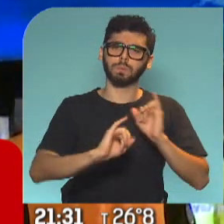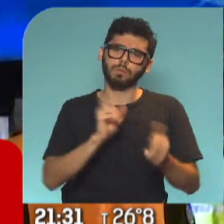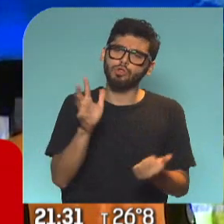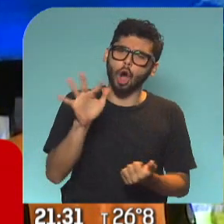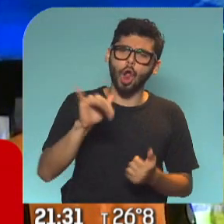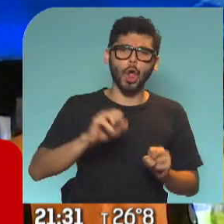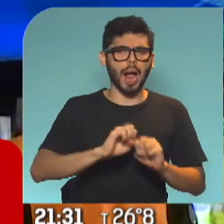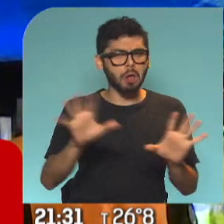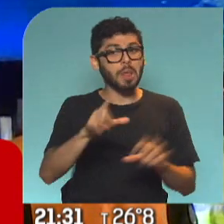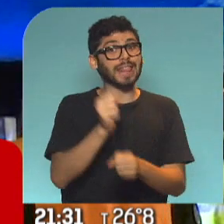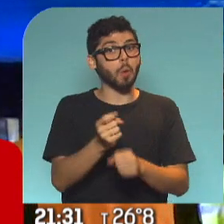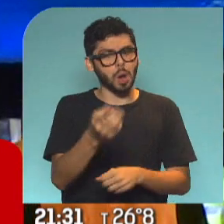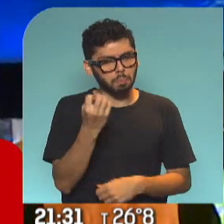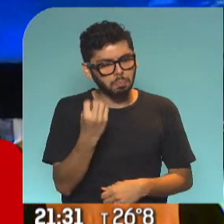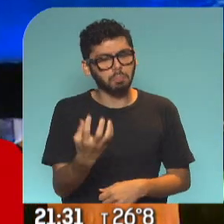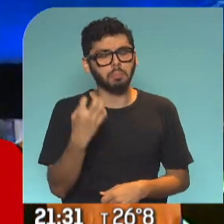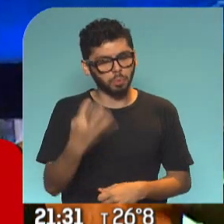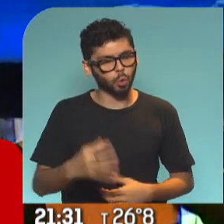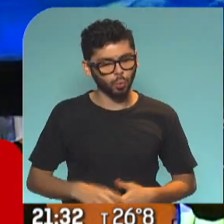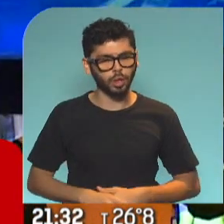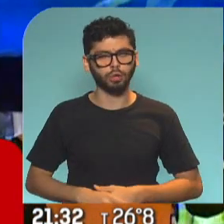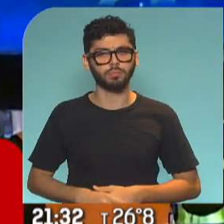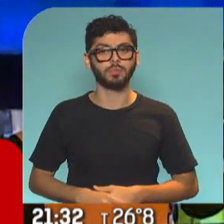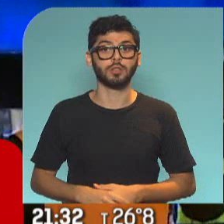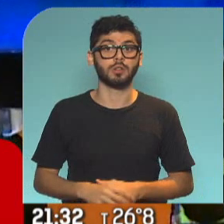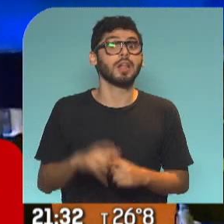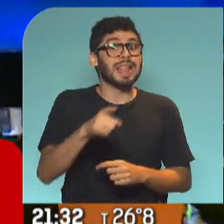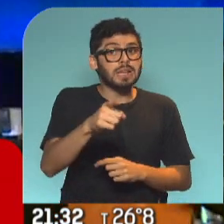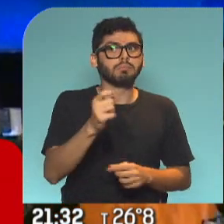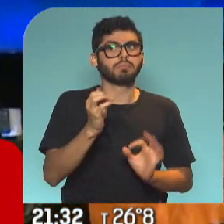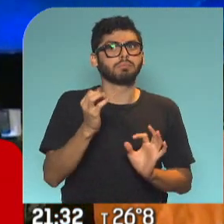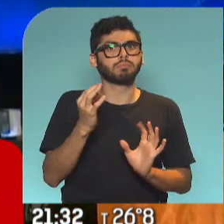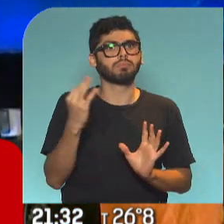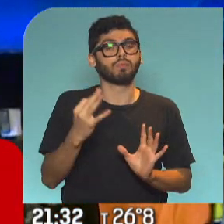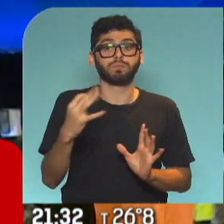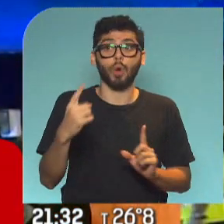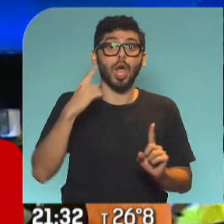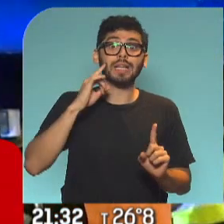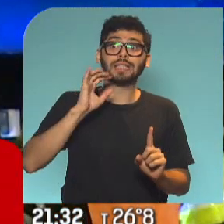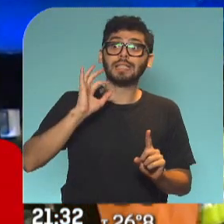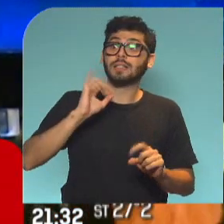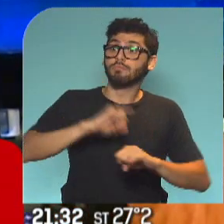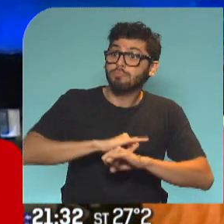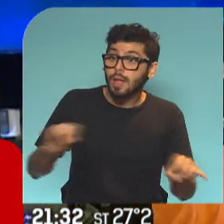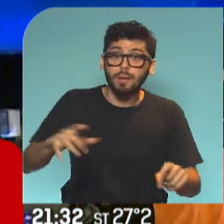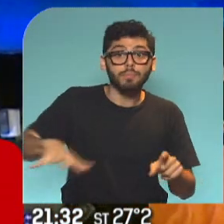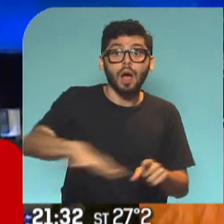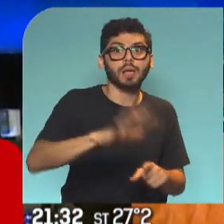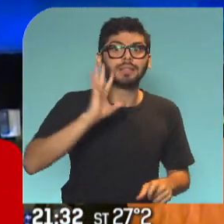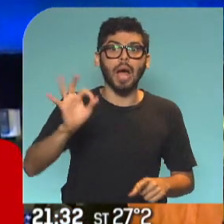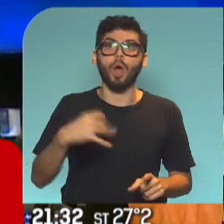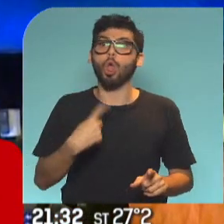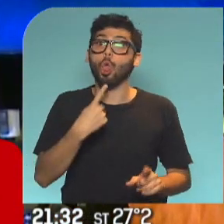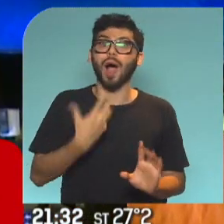verdad que fueron de muchísima utilidad, ¿no? Principalmente para eso, el conocimiento trae tranquilidad, y termina con la